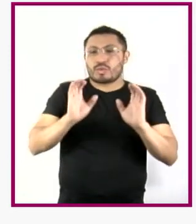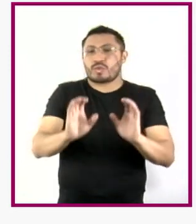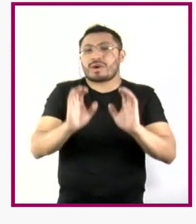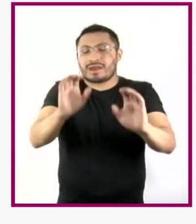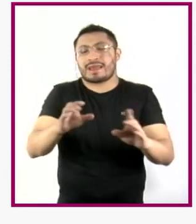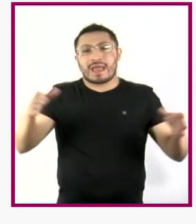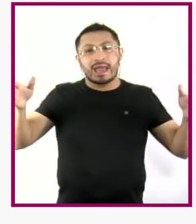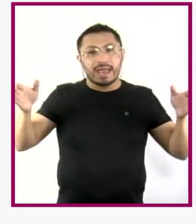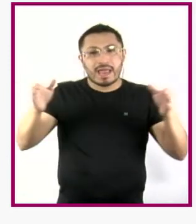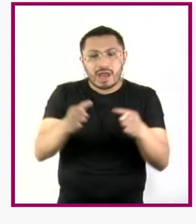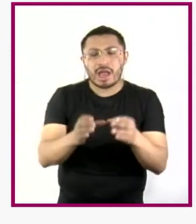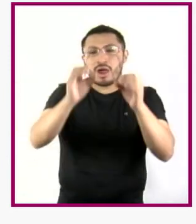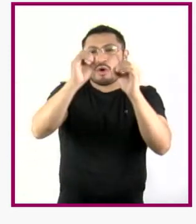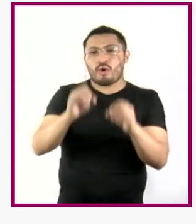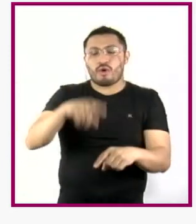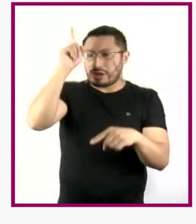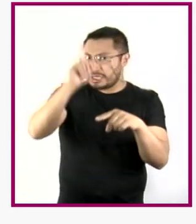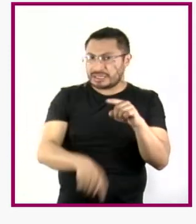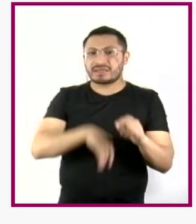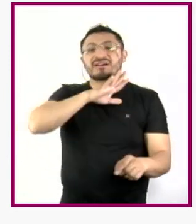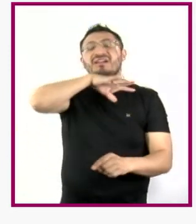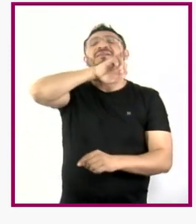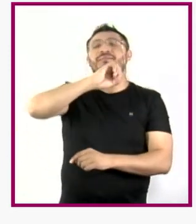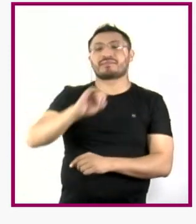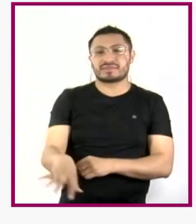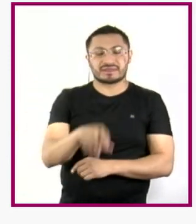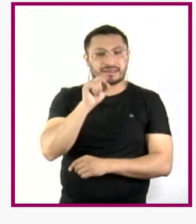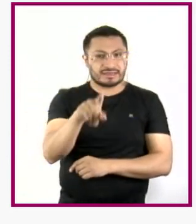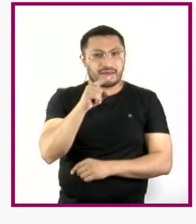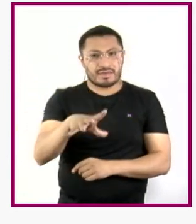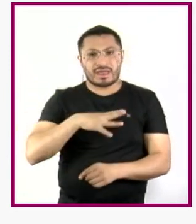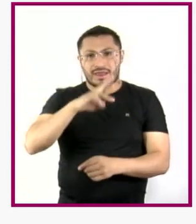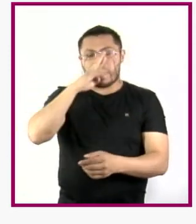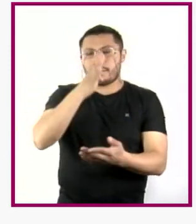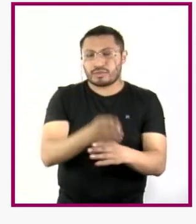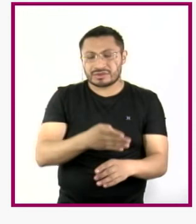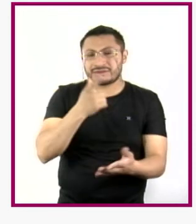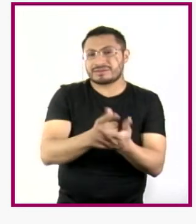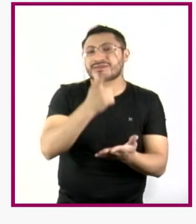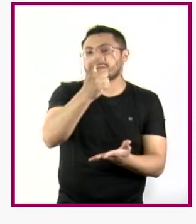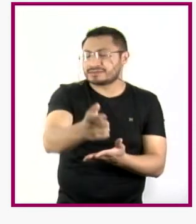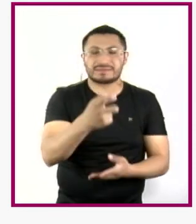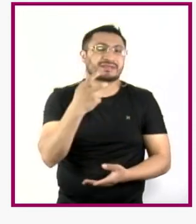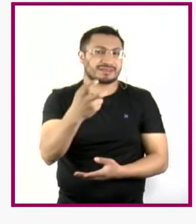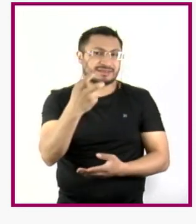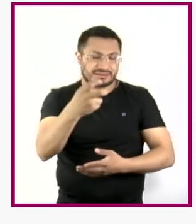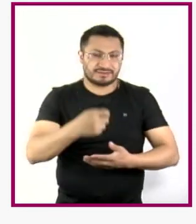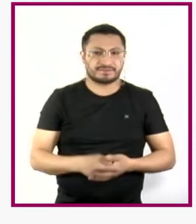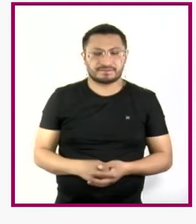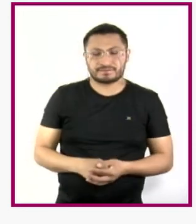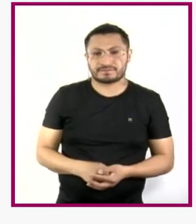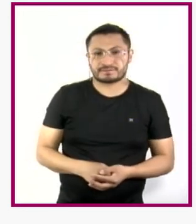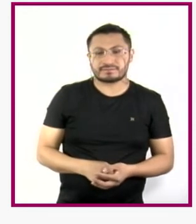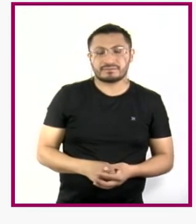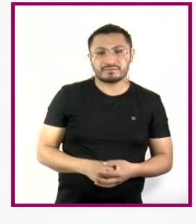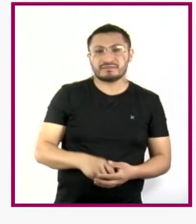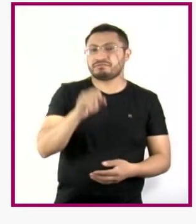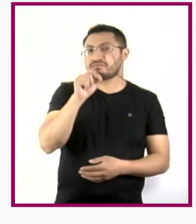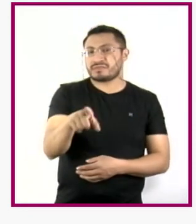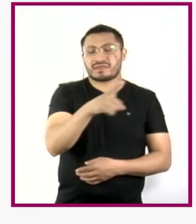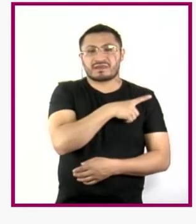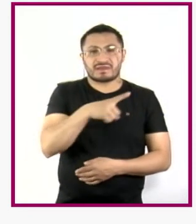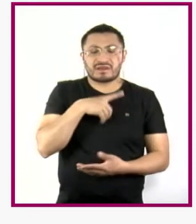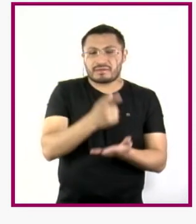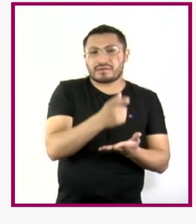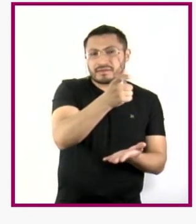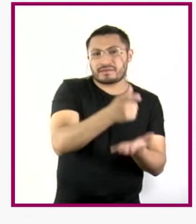o reparar los daños que cause, así como asumir los costos que dicha afectación implique. Asimismo, debe